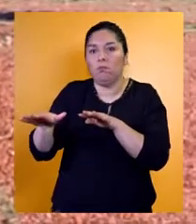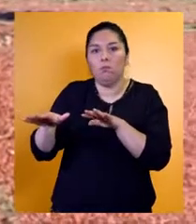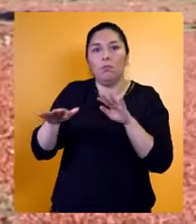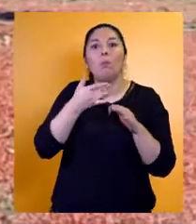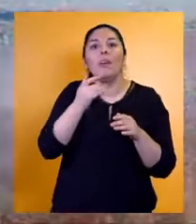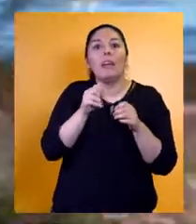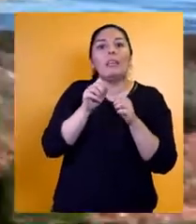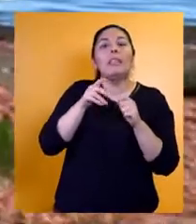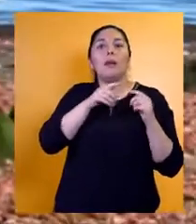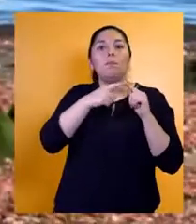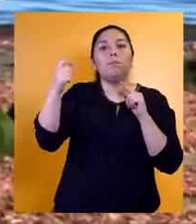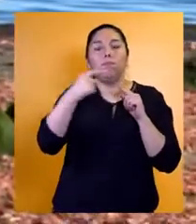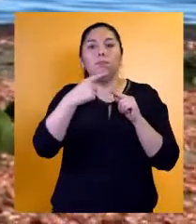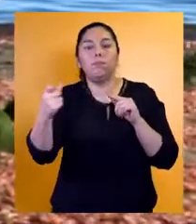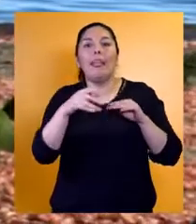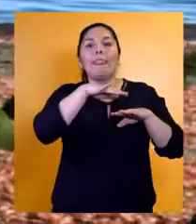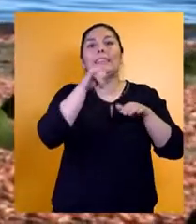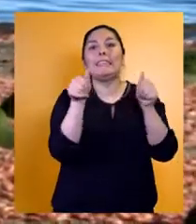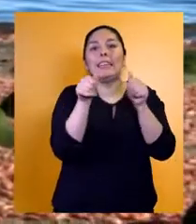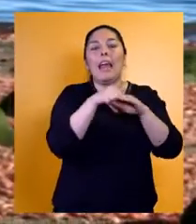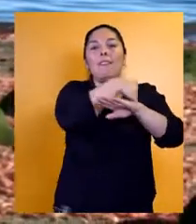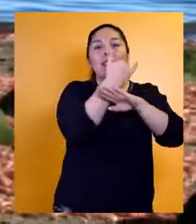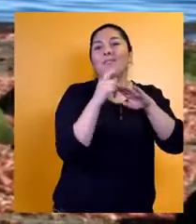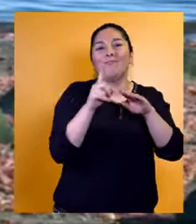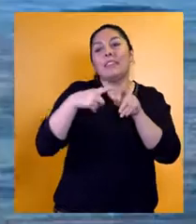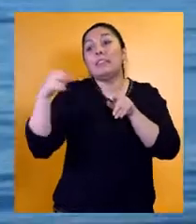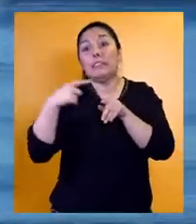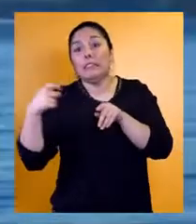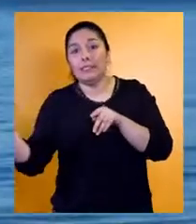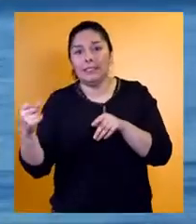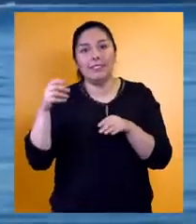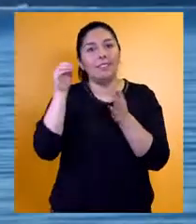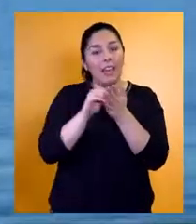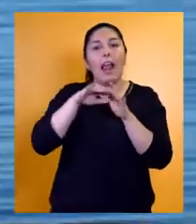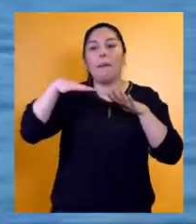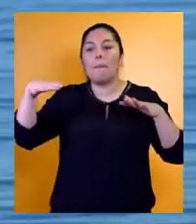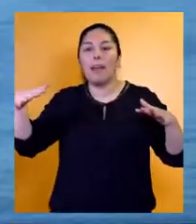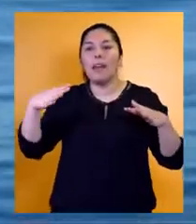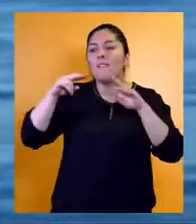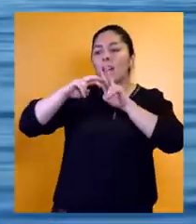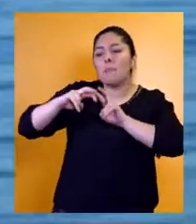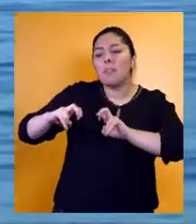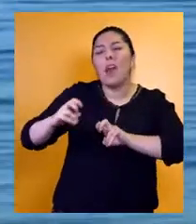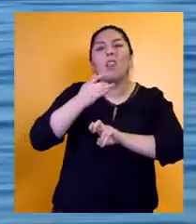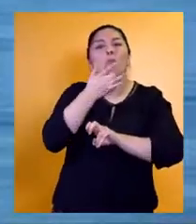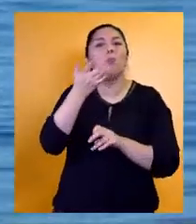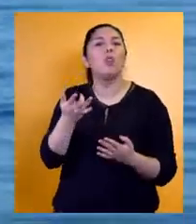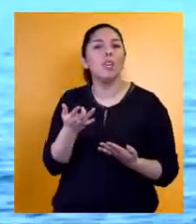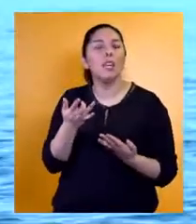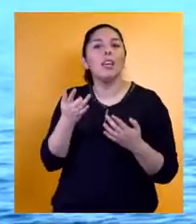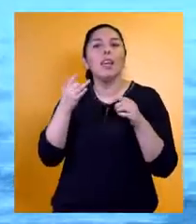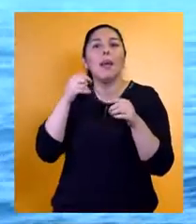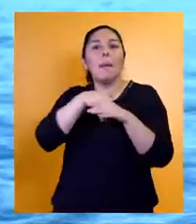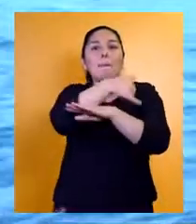hasta el lugar a personal de la Capitanía de Puerto de Chonchi y de Serna Pesca, Servicio Nacional de Pesca, que será el encargado de